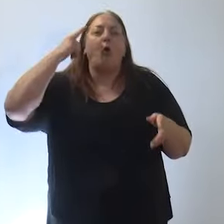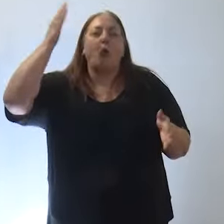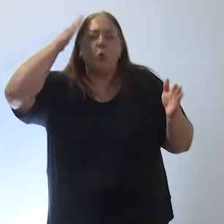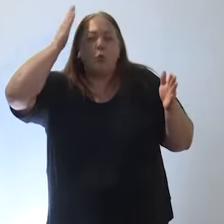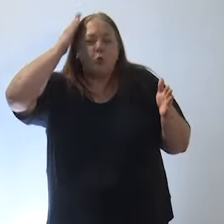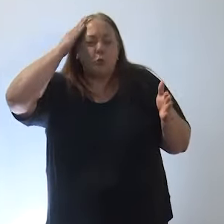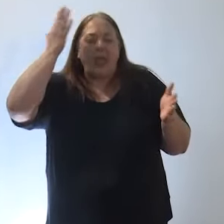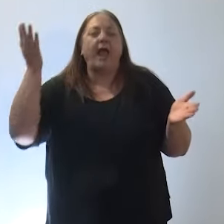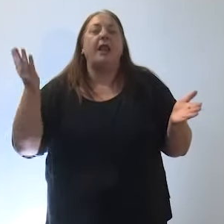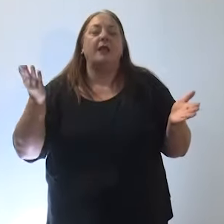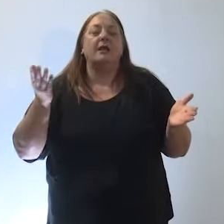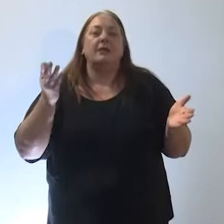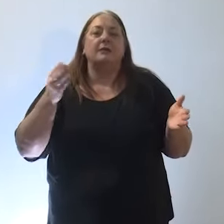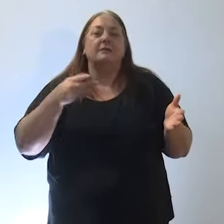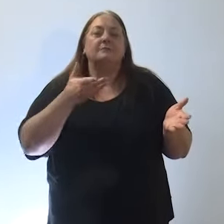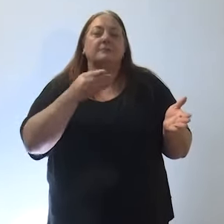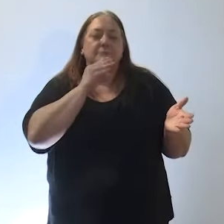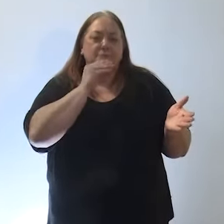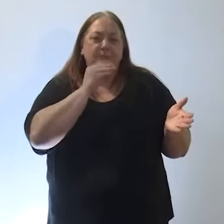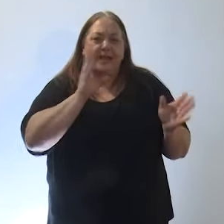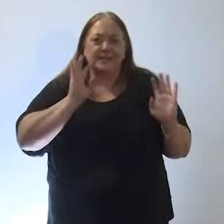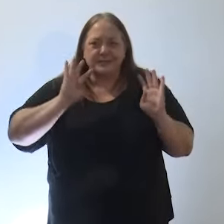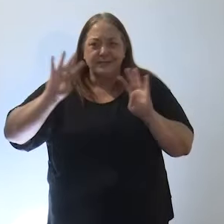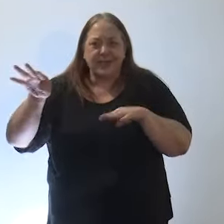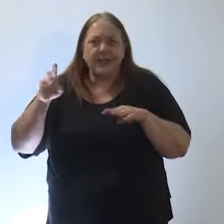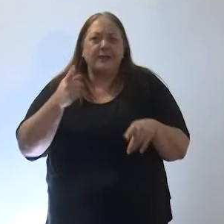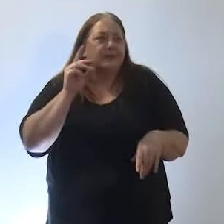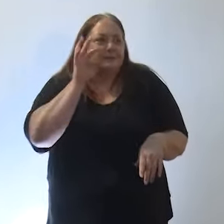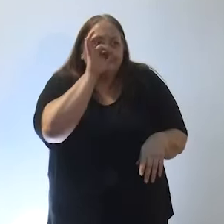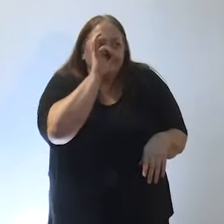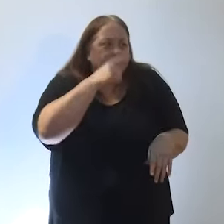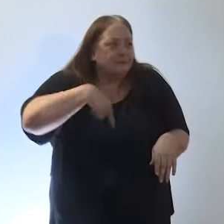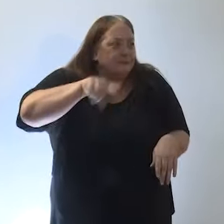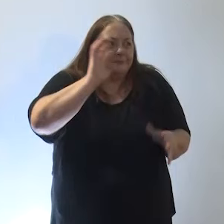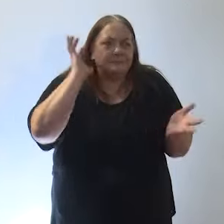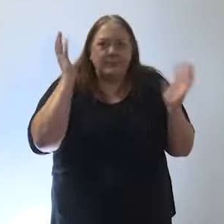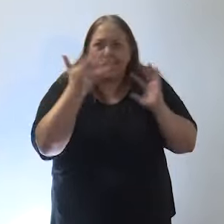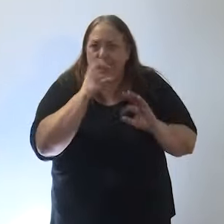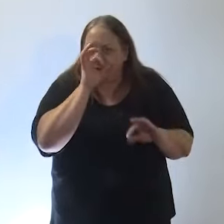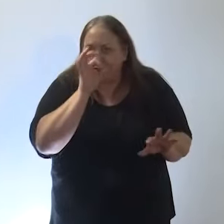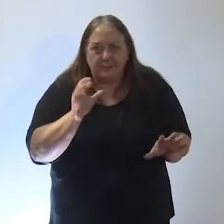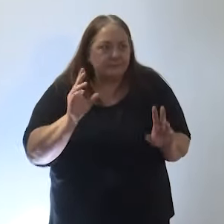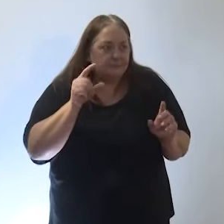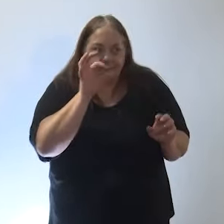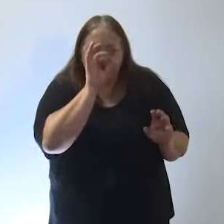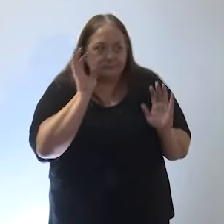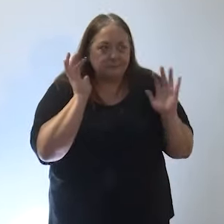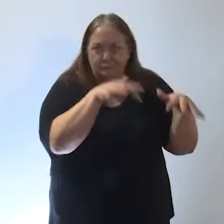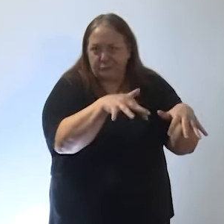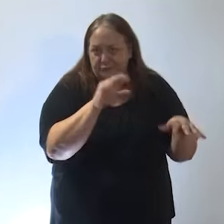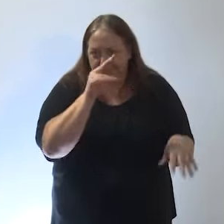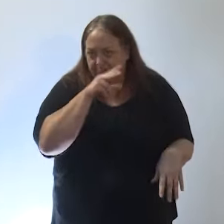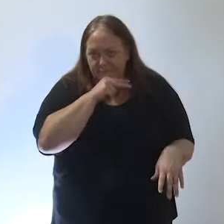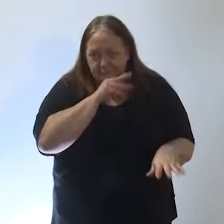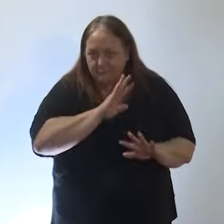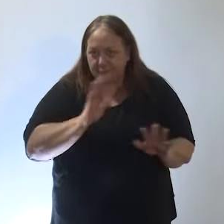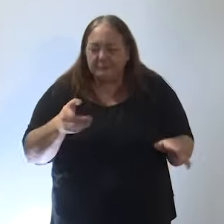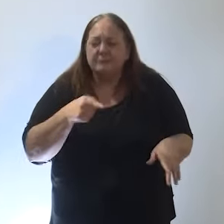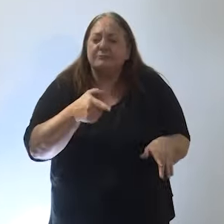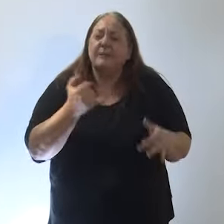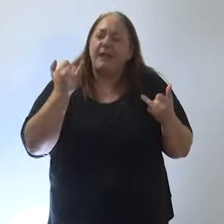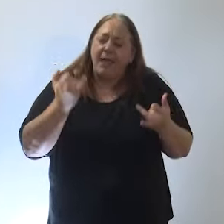masa no hubo casi ninguno que se pronunciara por por miles y sin embargo digamos Bueno ahí vamos Hay un